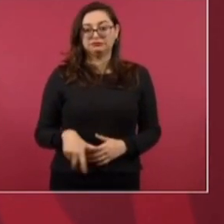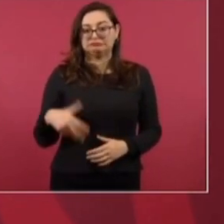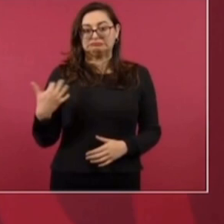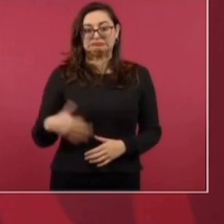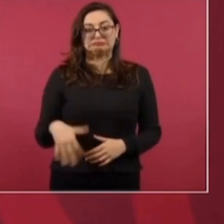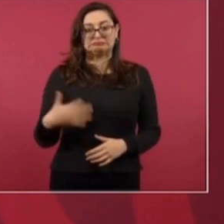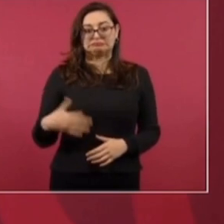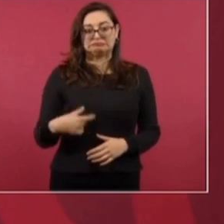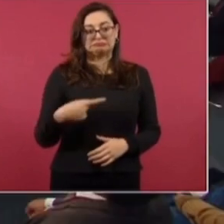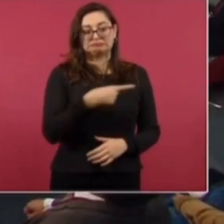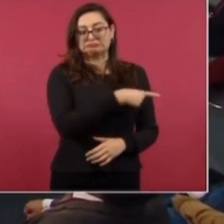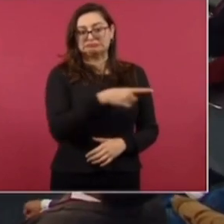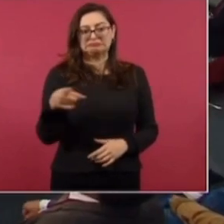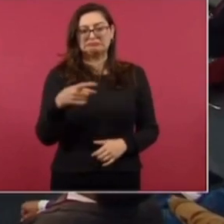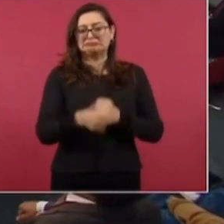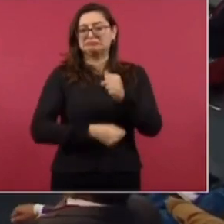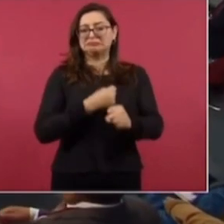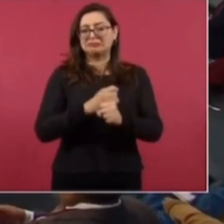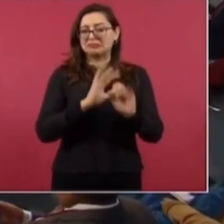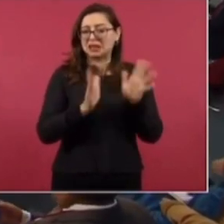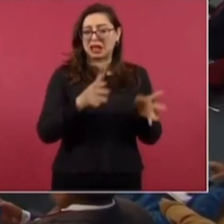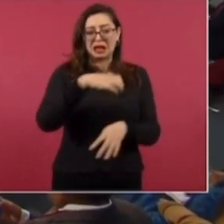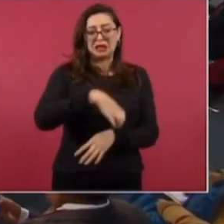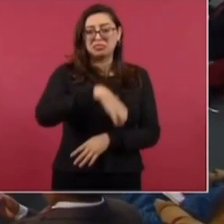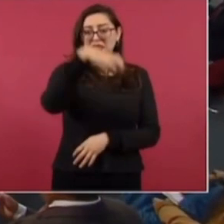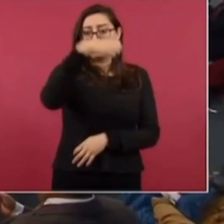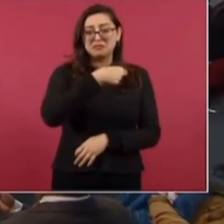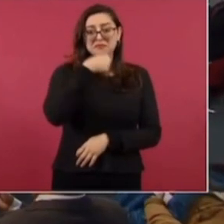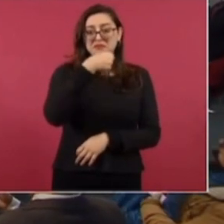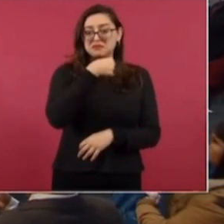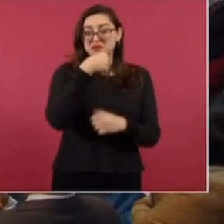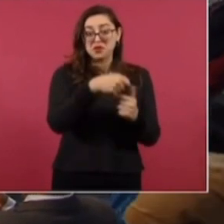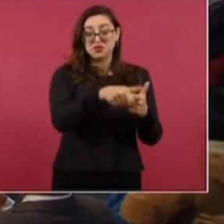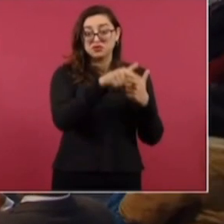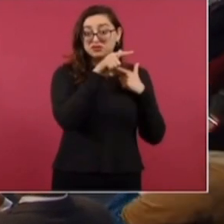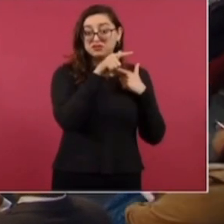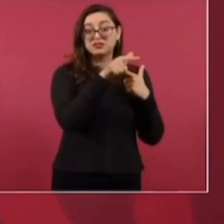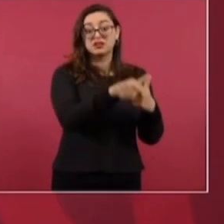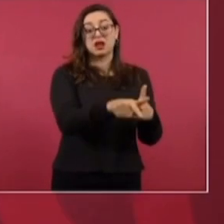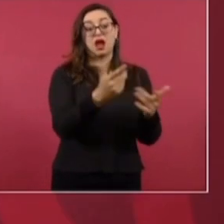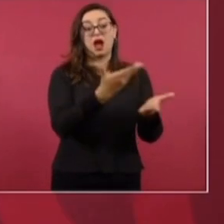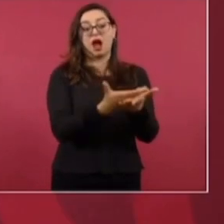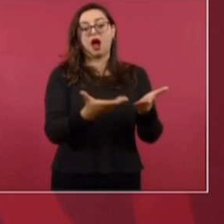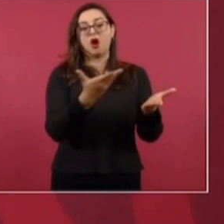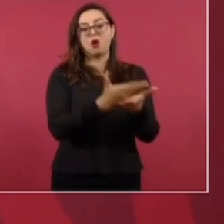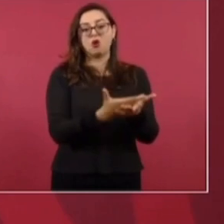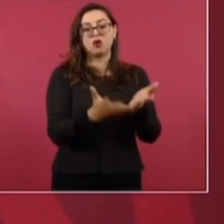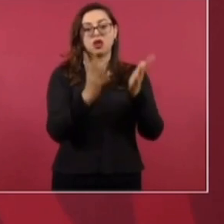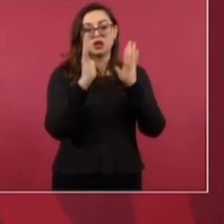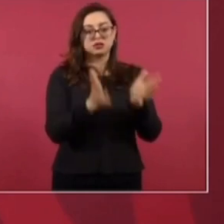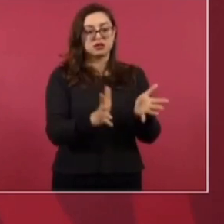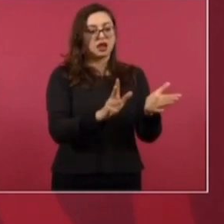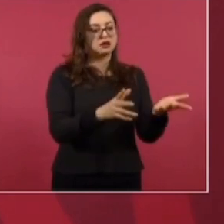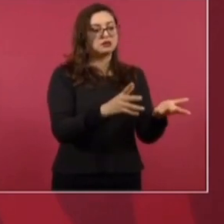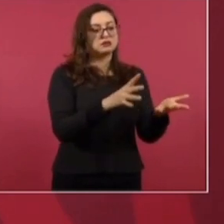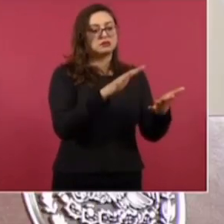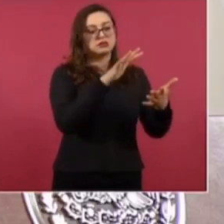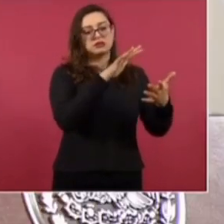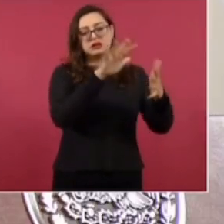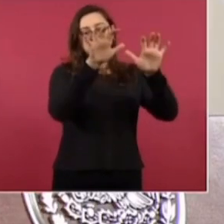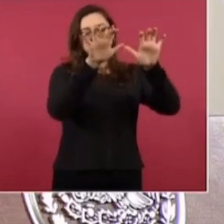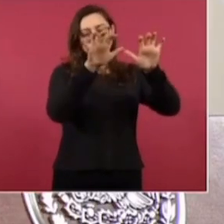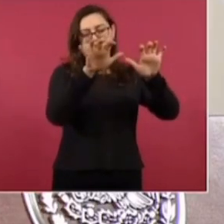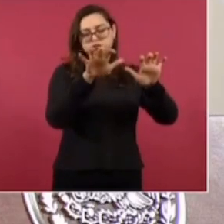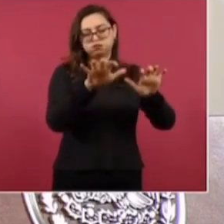los de hace tiempo ahora sacan un manifiesto empiezo a leer quienes firman los